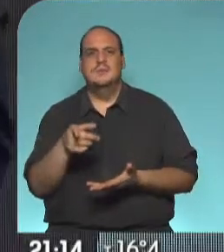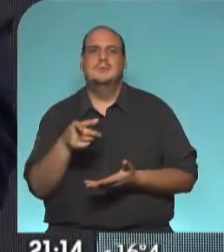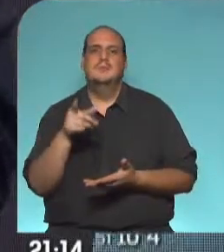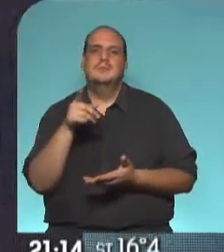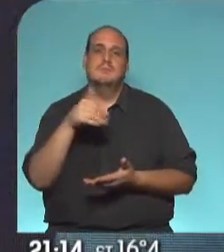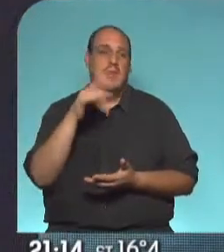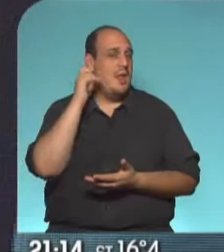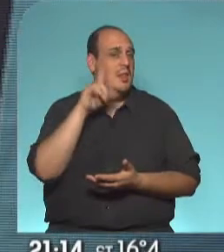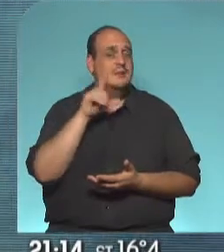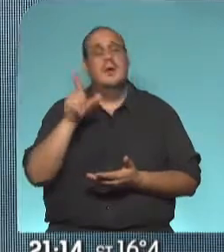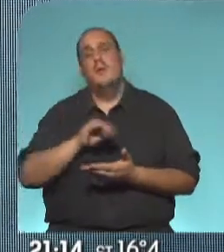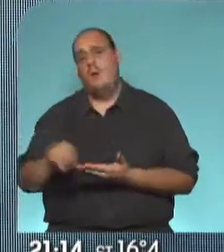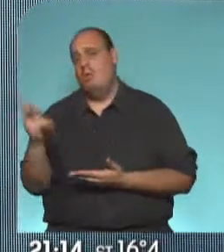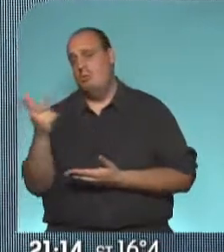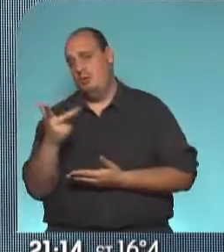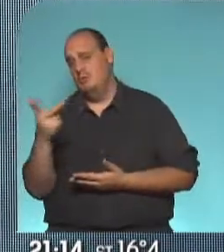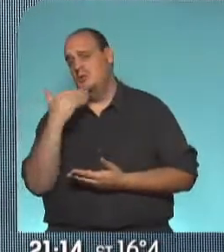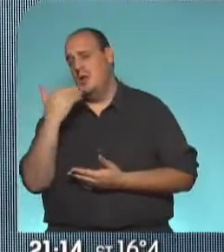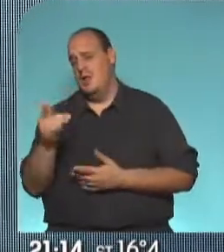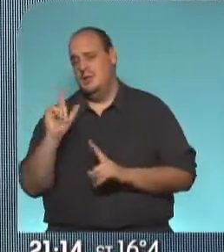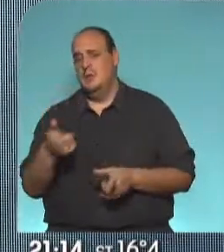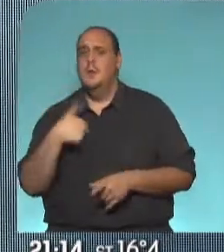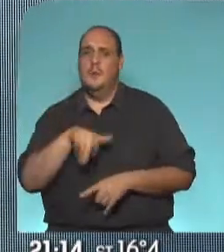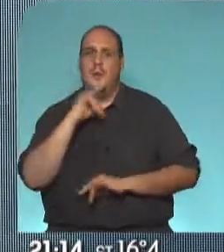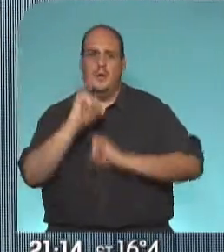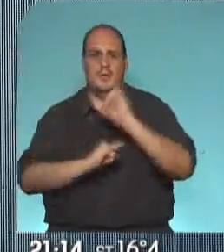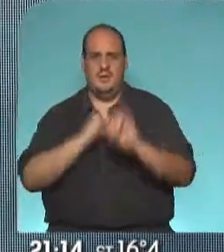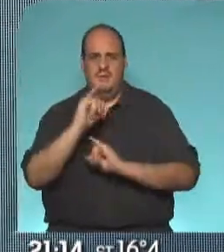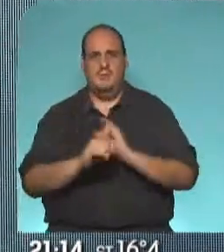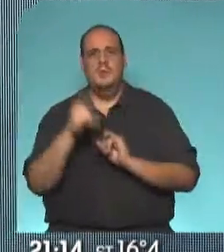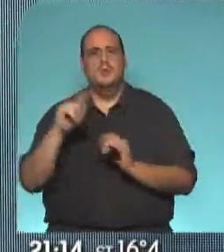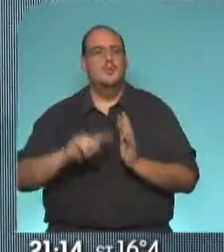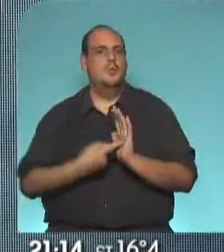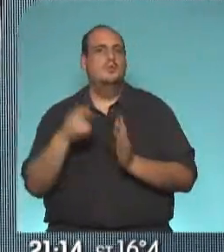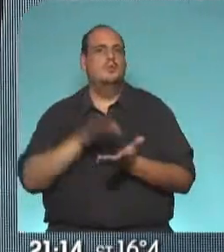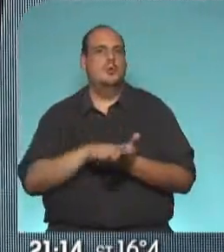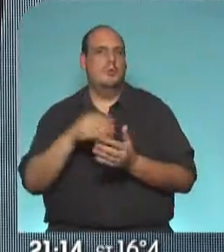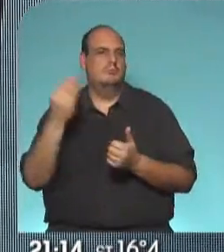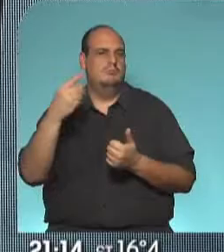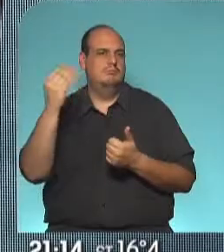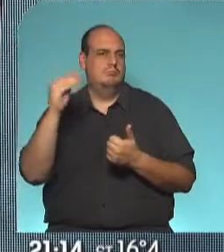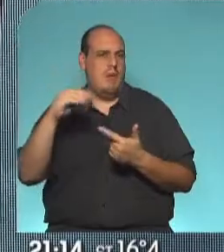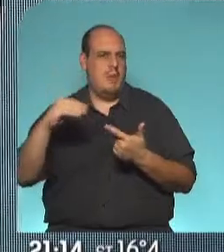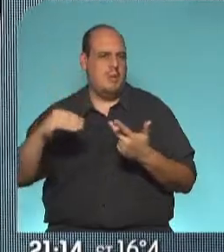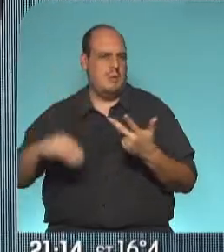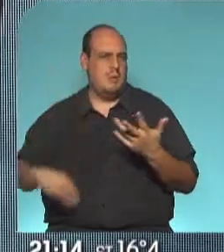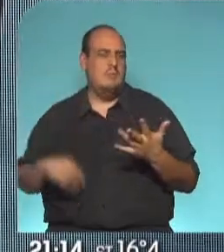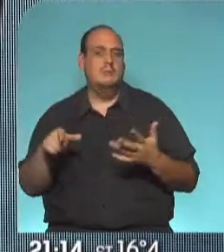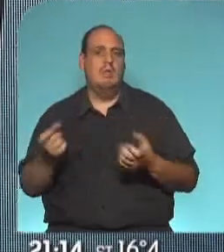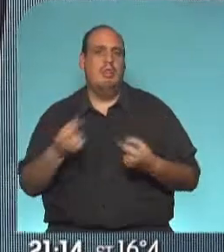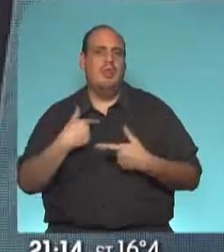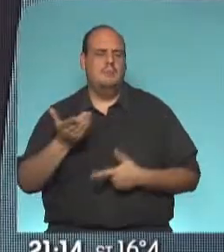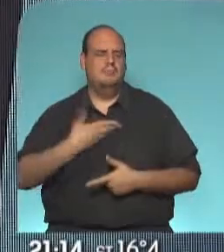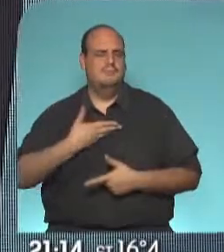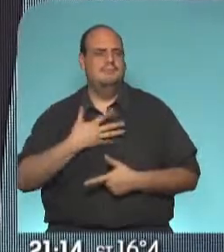también allí. Vamos a seguir informando al respecto. Esto es un caso de varios que han sucedido en los últimos días, de esos que conmueven, que nos pegan